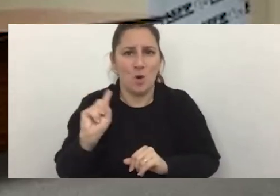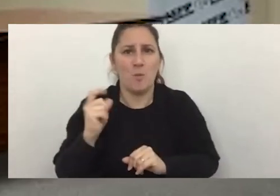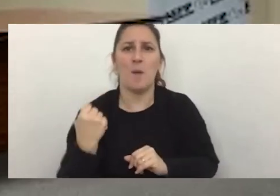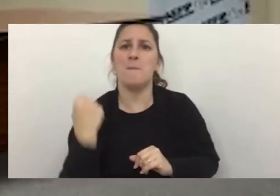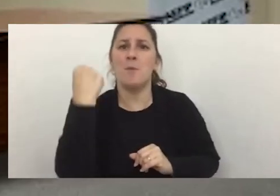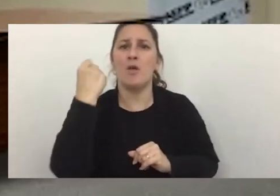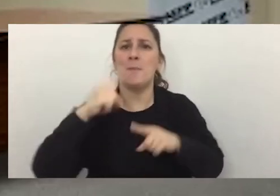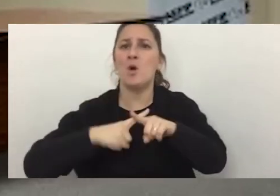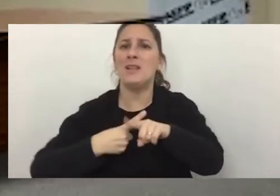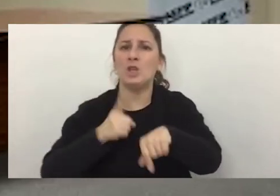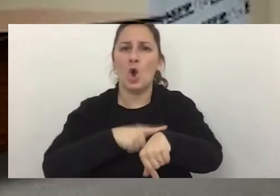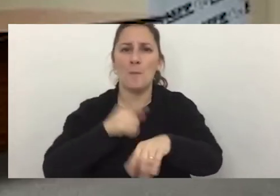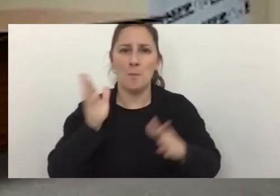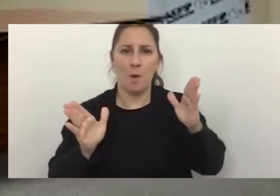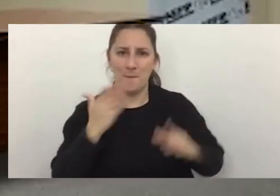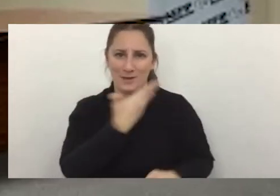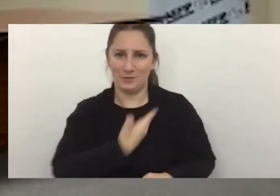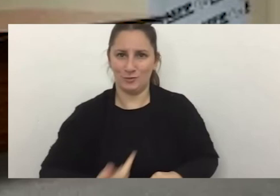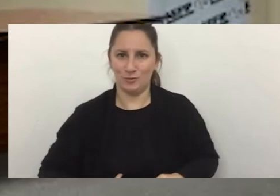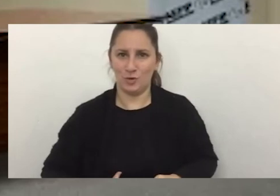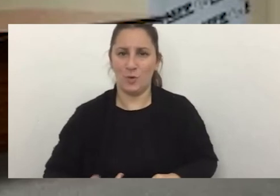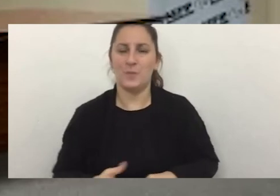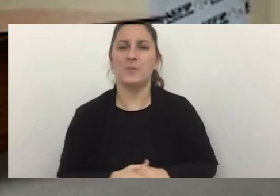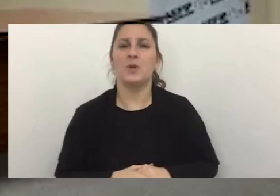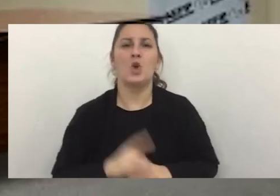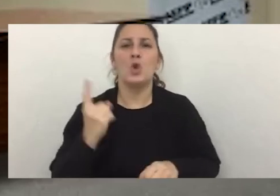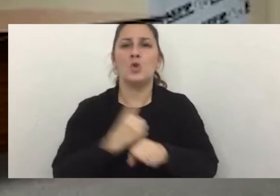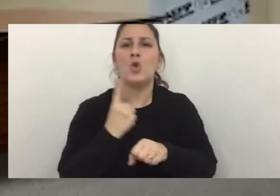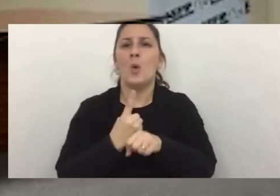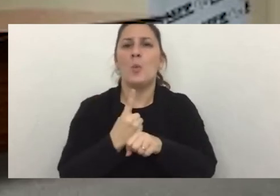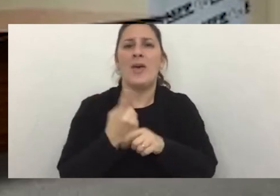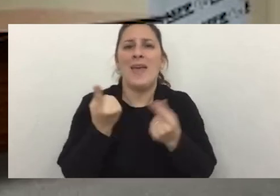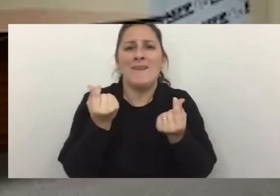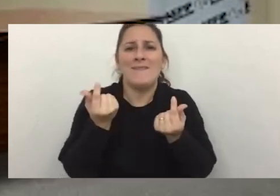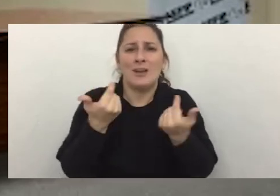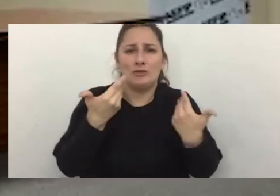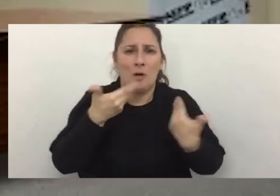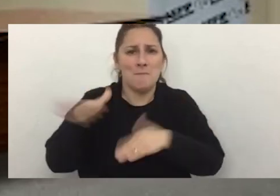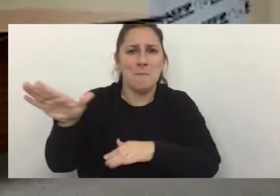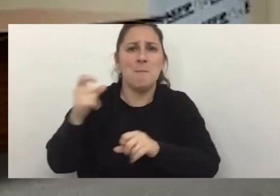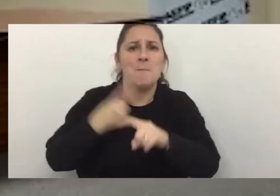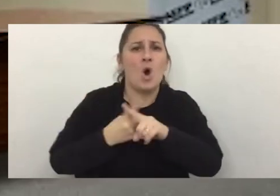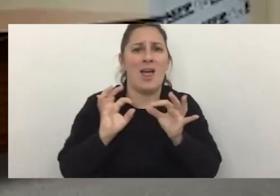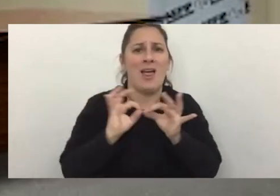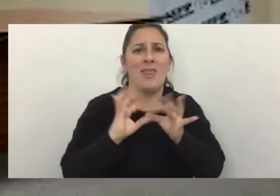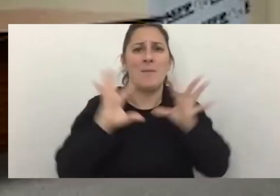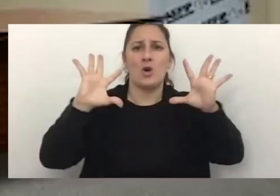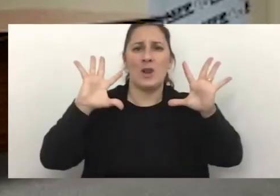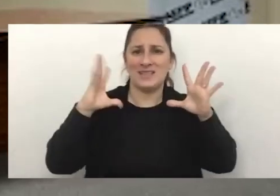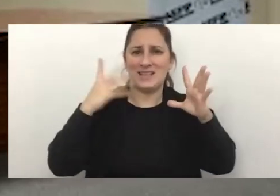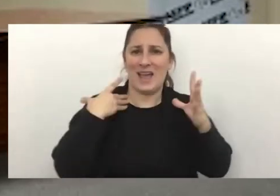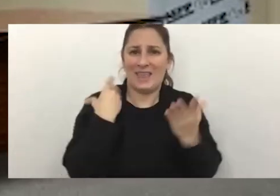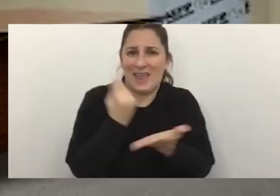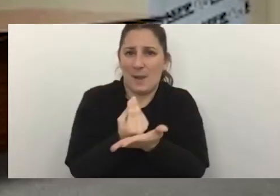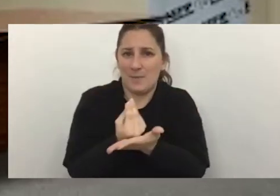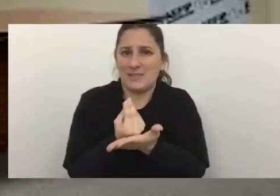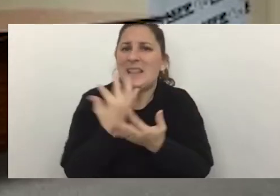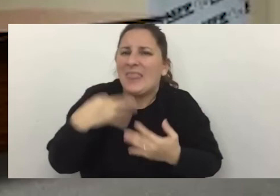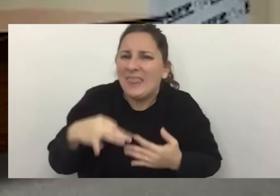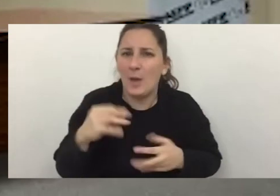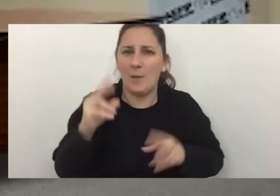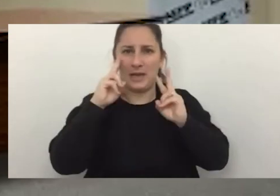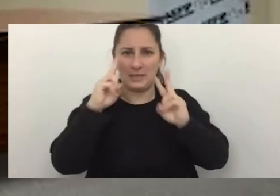turno. No puede ser dejado sin efecto por la democracia representativa. Tienen que respetarlo. ¿Por